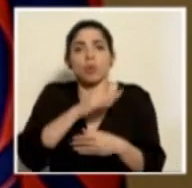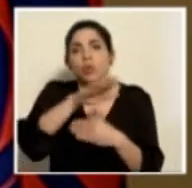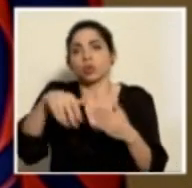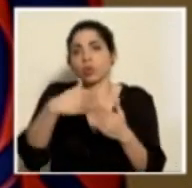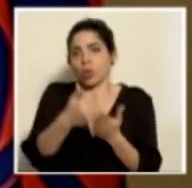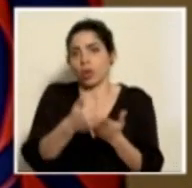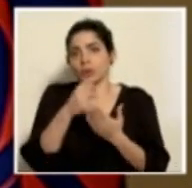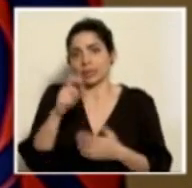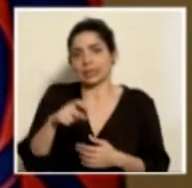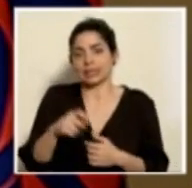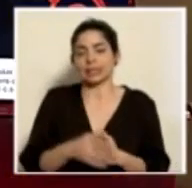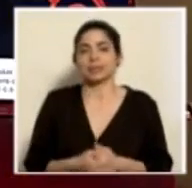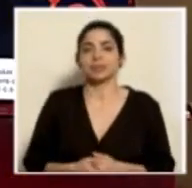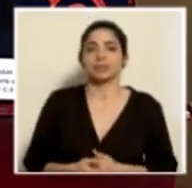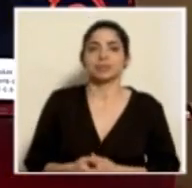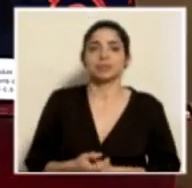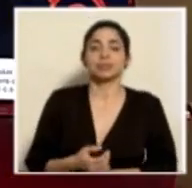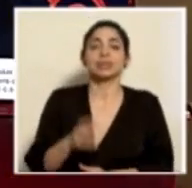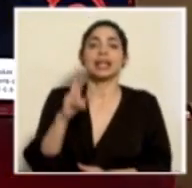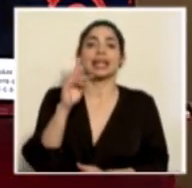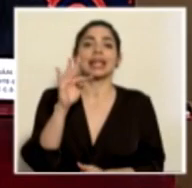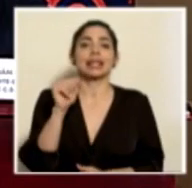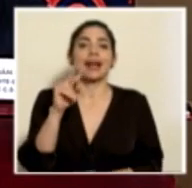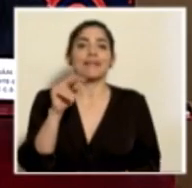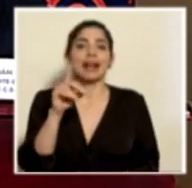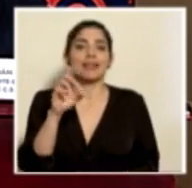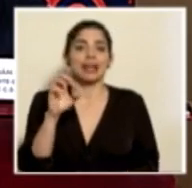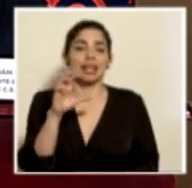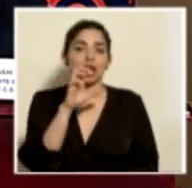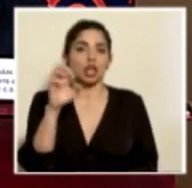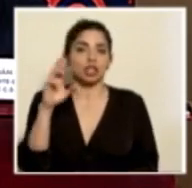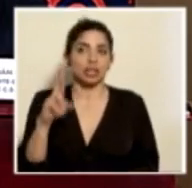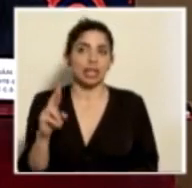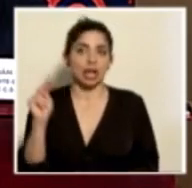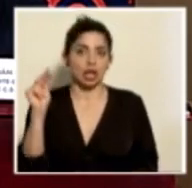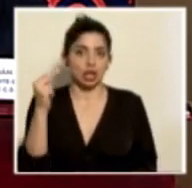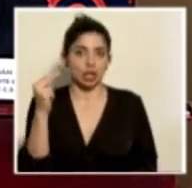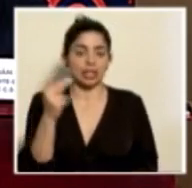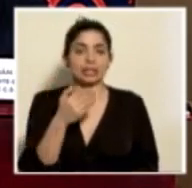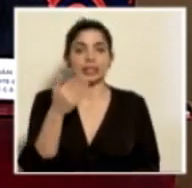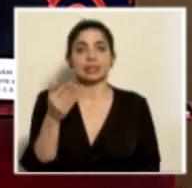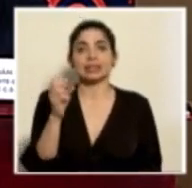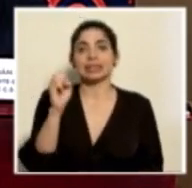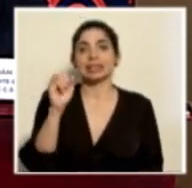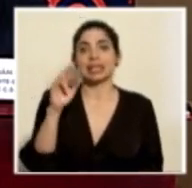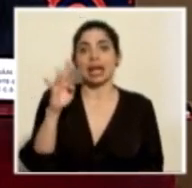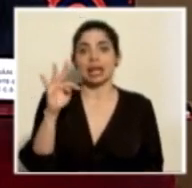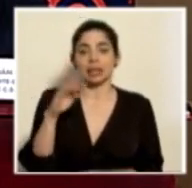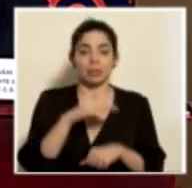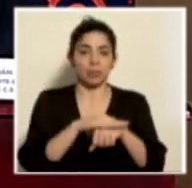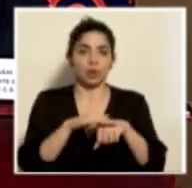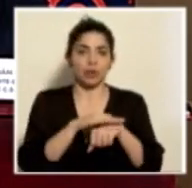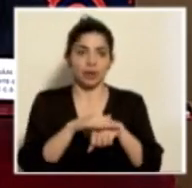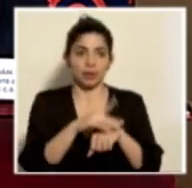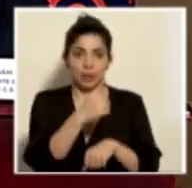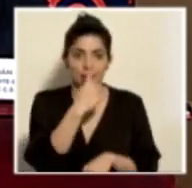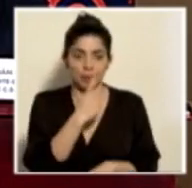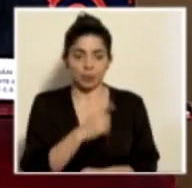todos. Gracias. Rita Valverde de Costa Rica Noticias, CINAR, Canal 13, por favor, su